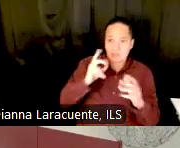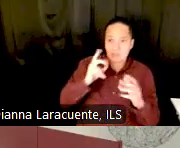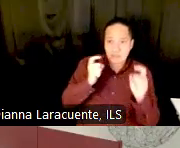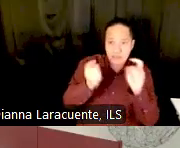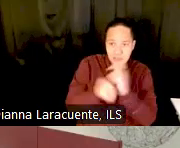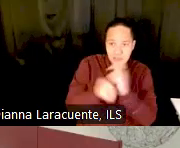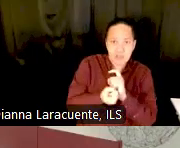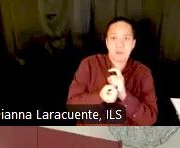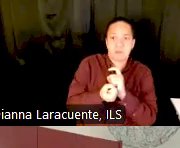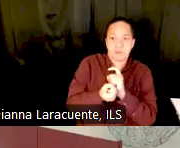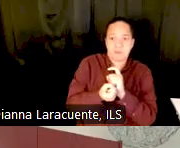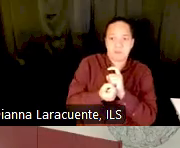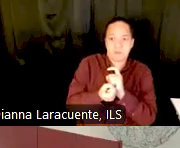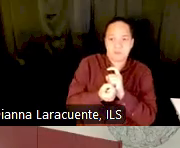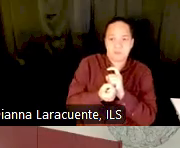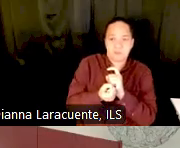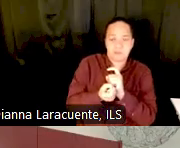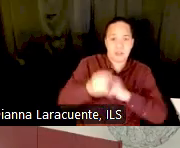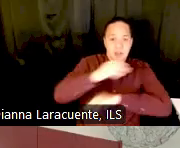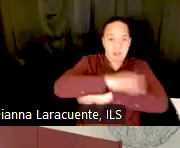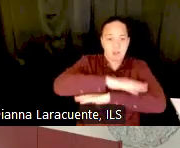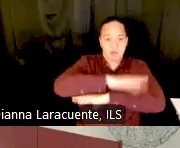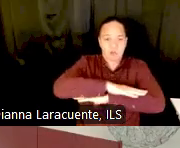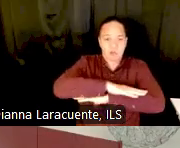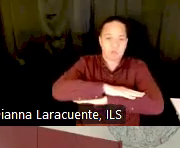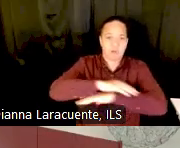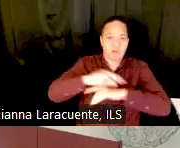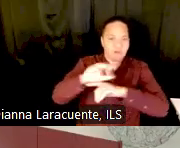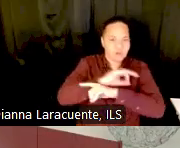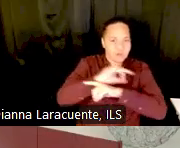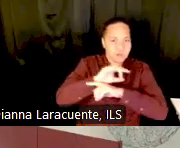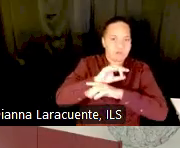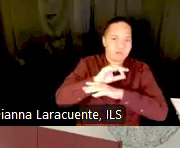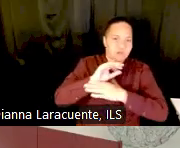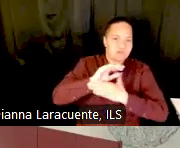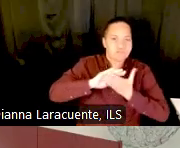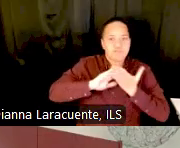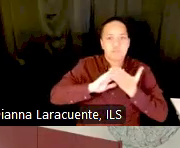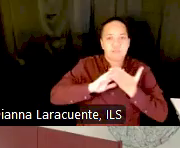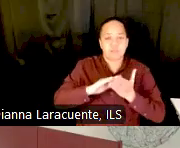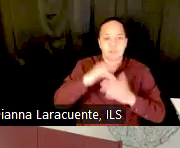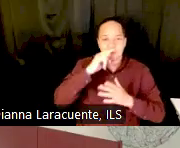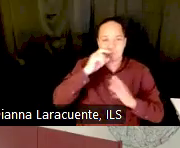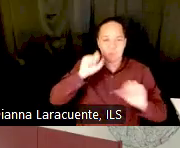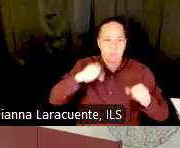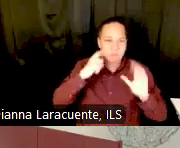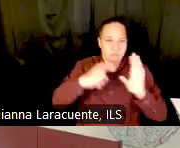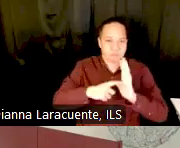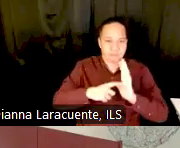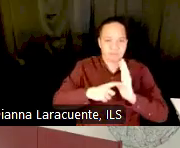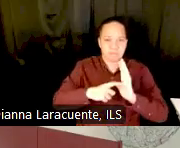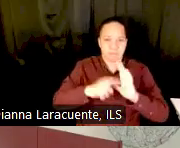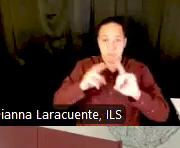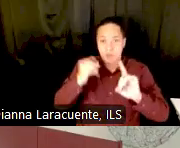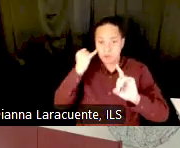cambio en la conducta y en el funcionamiento del niño que nos puede detectar que algo está ocurriendo. Pero si vamos